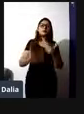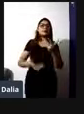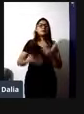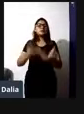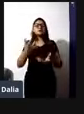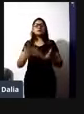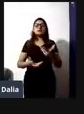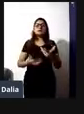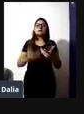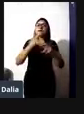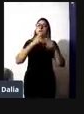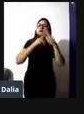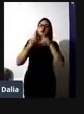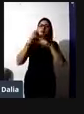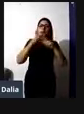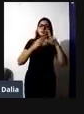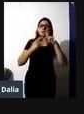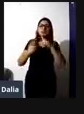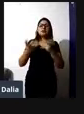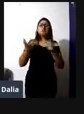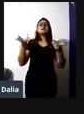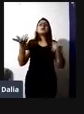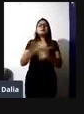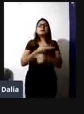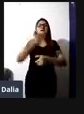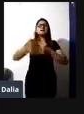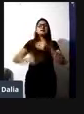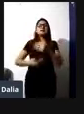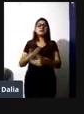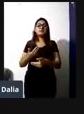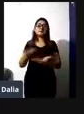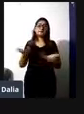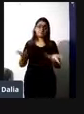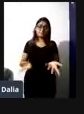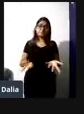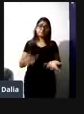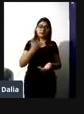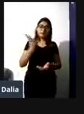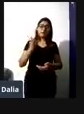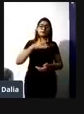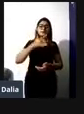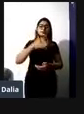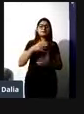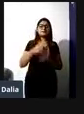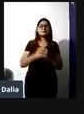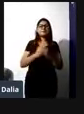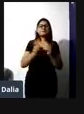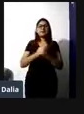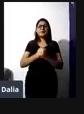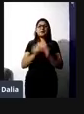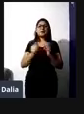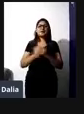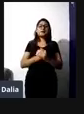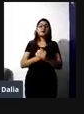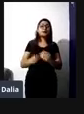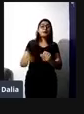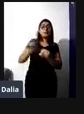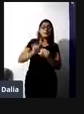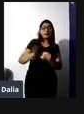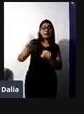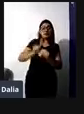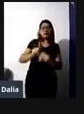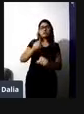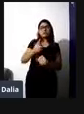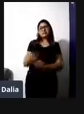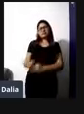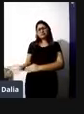generando muchísima ansiedad. Si de por sí genera ansiedad estar en tu casa todo el día, el saber que el